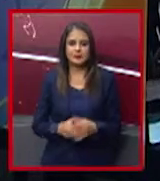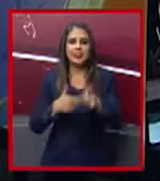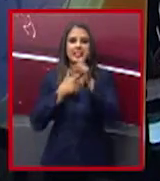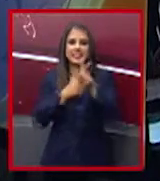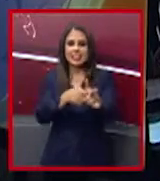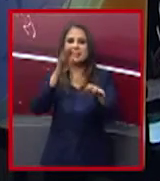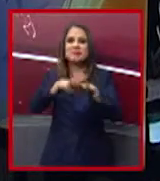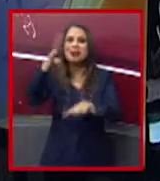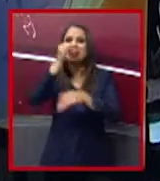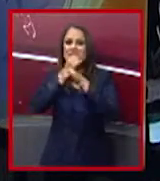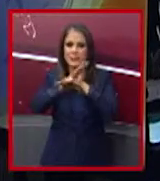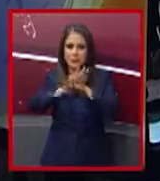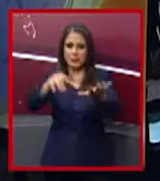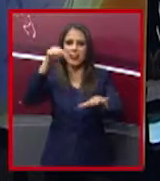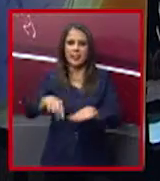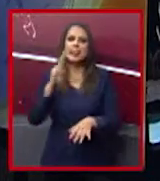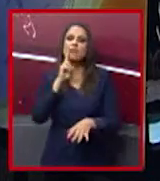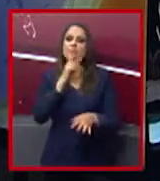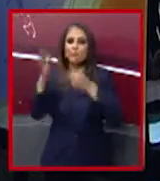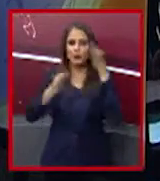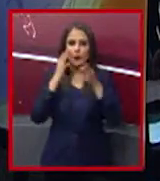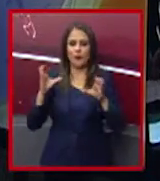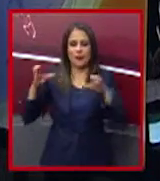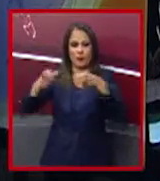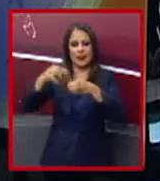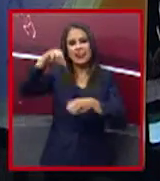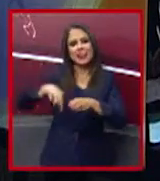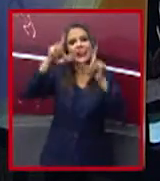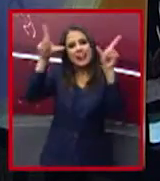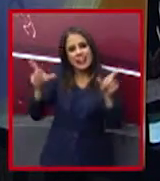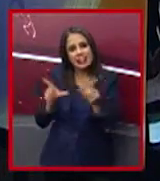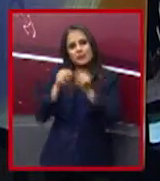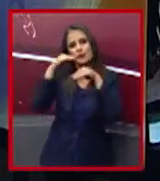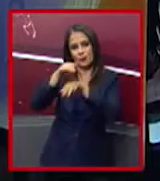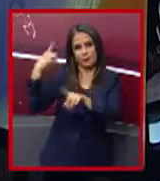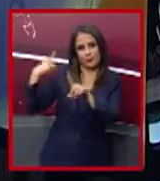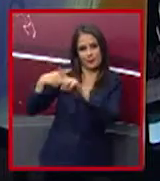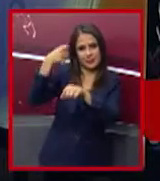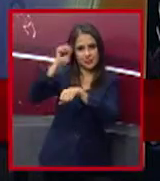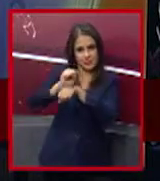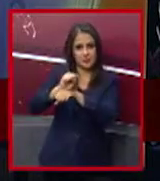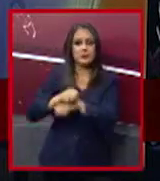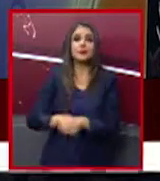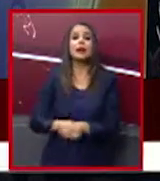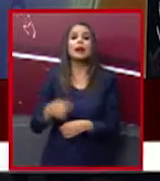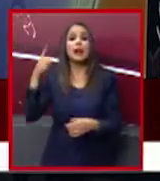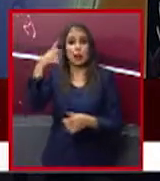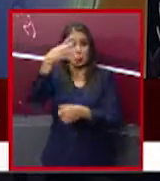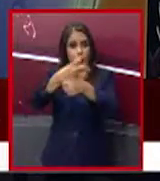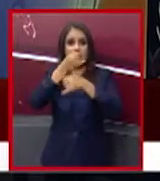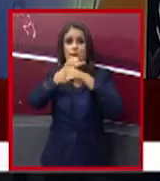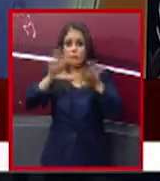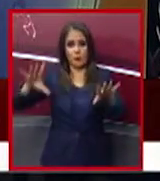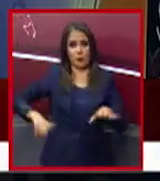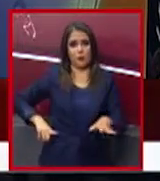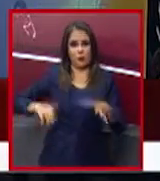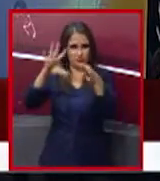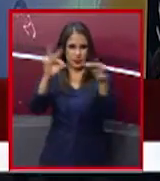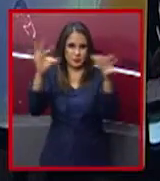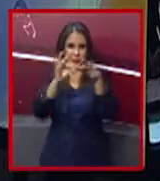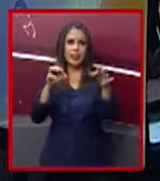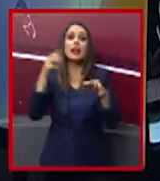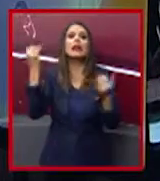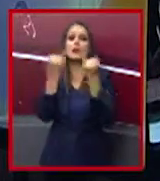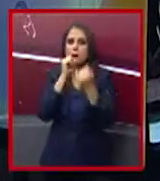Continuamos con más información en Noticias del Congreso en este resumen semanal. Le comento que como parte de la glosa al cuarto informe de gobierno, acudió también a la Cámara